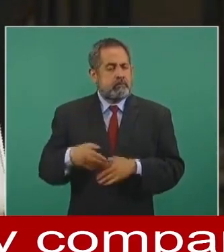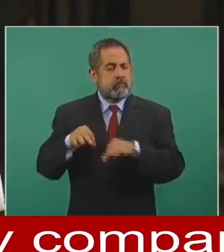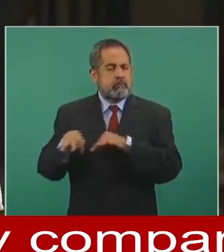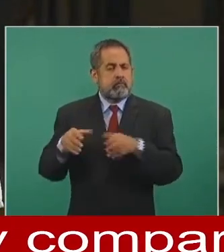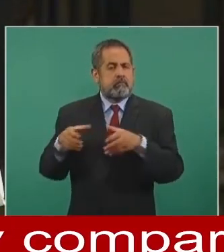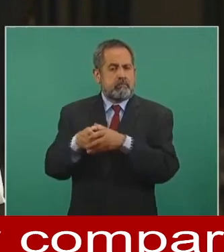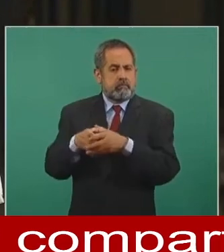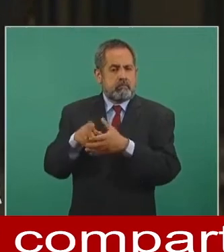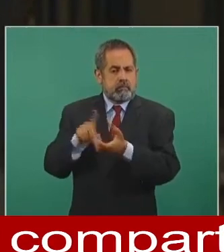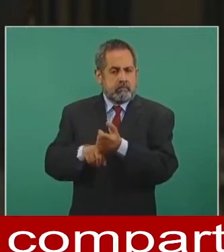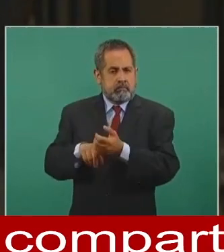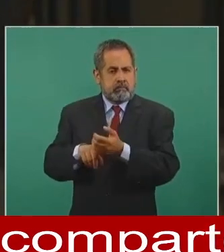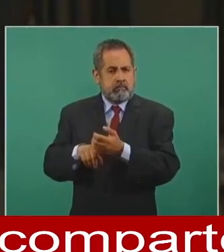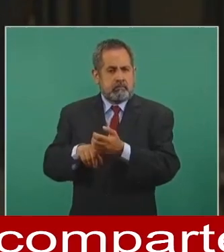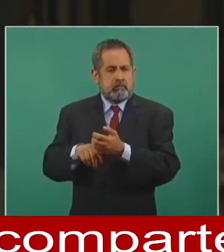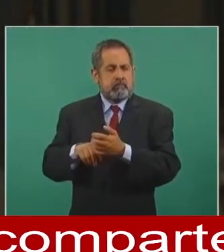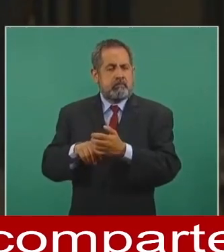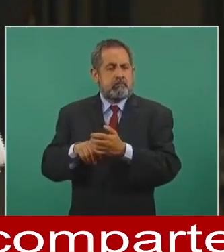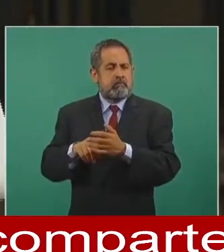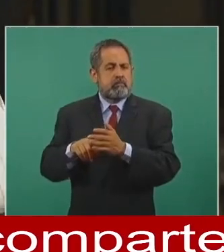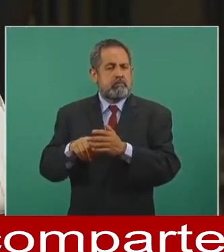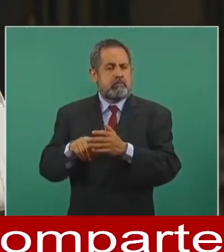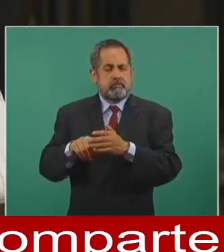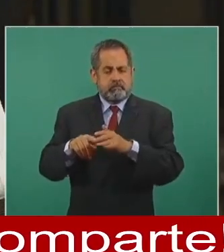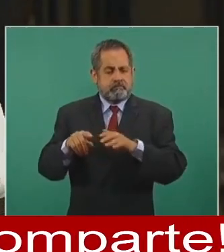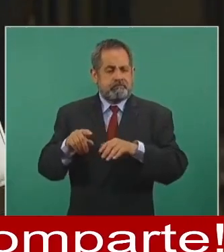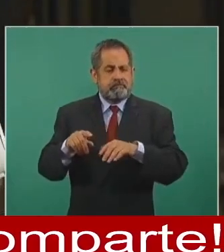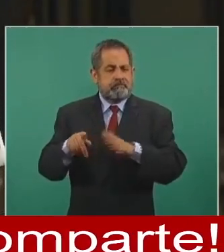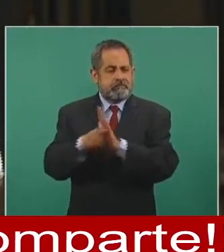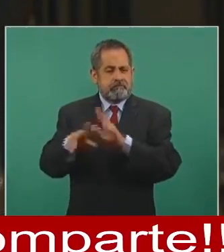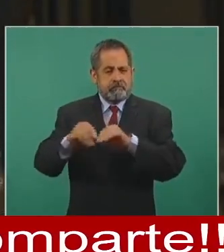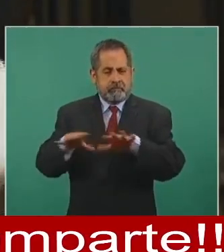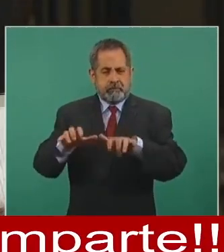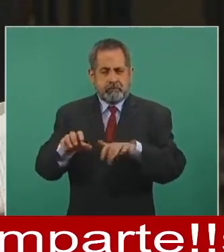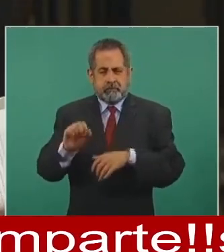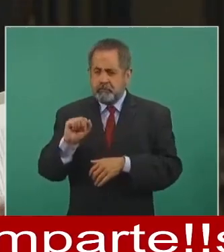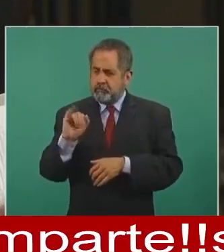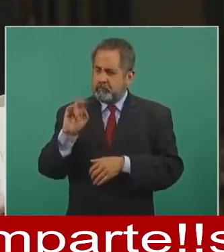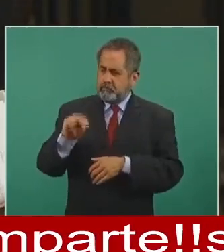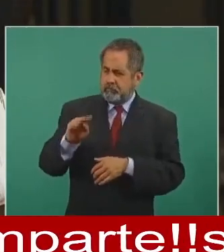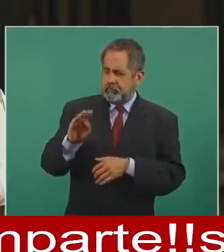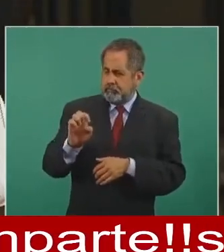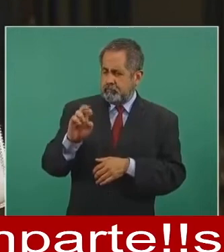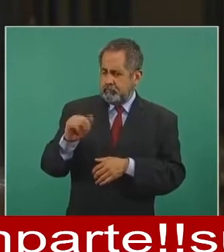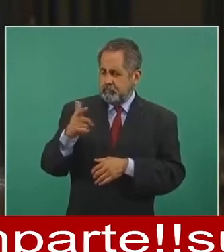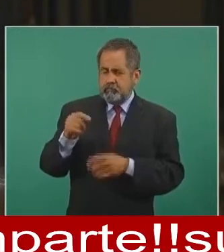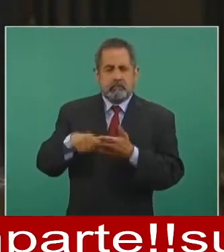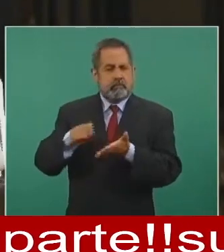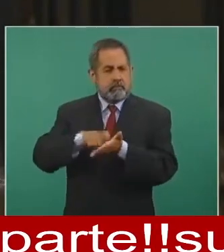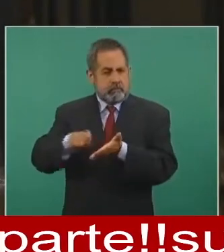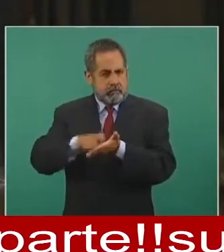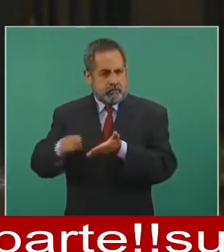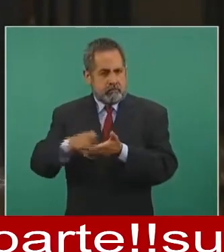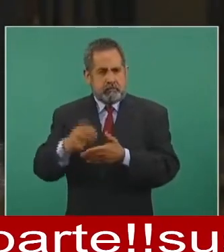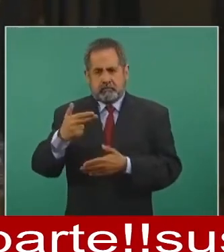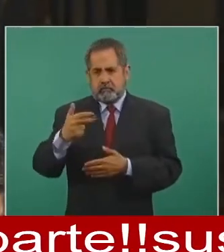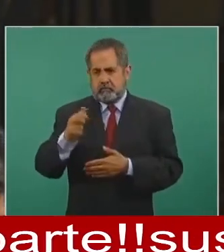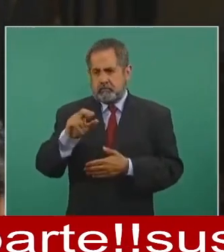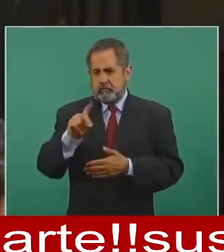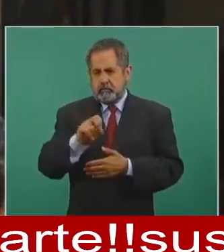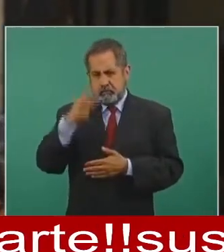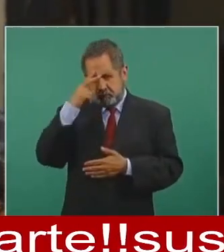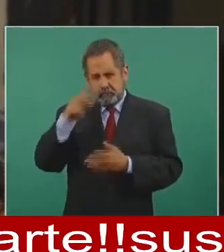trabajo en el diario digital Sin Embargo, publico una columna en el Heraldo de México y soy conductor junto